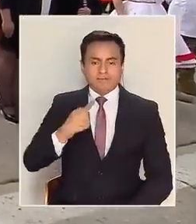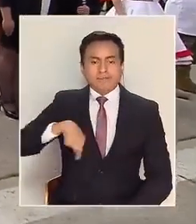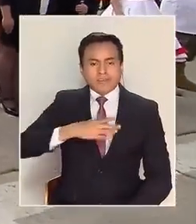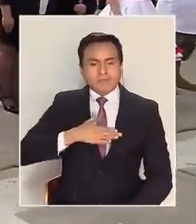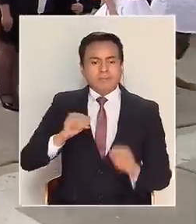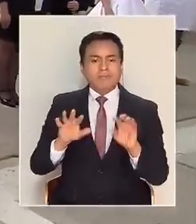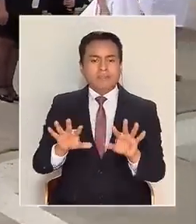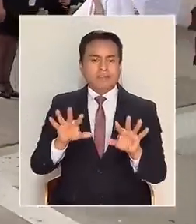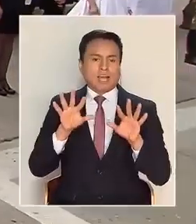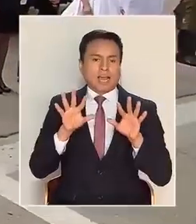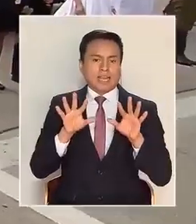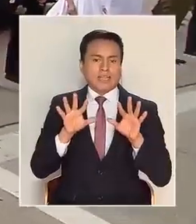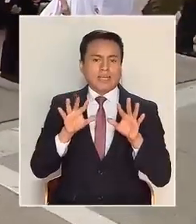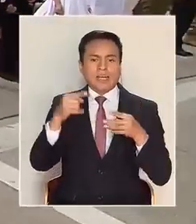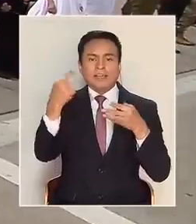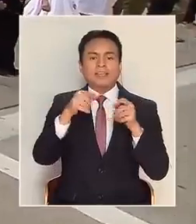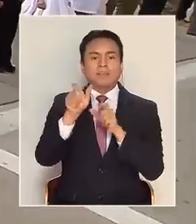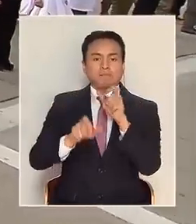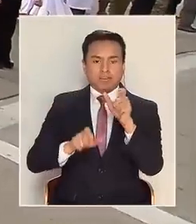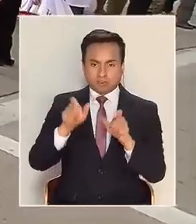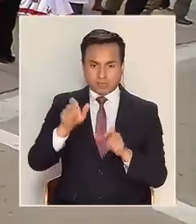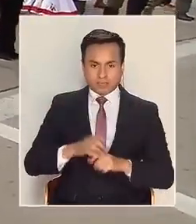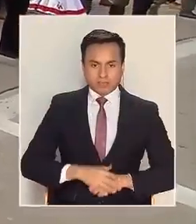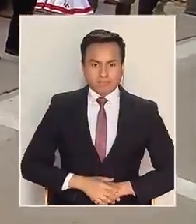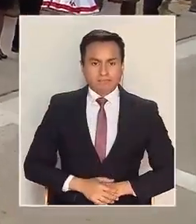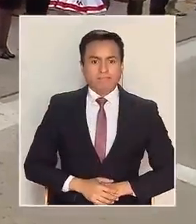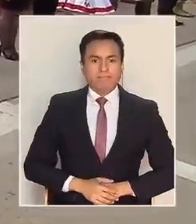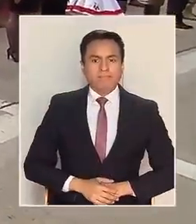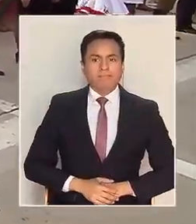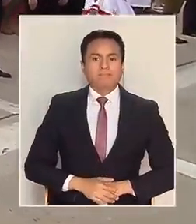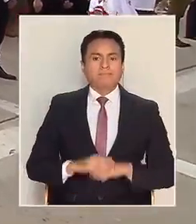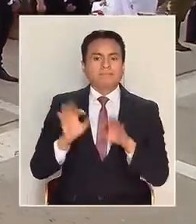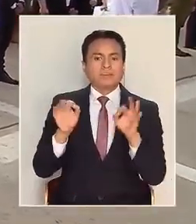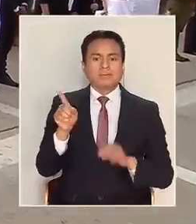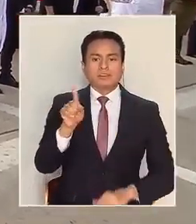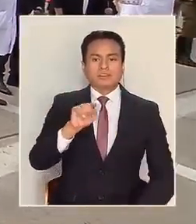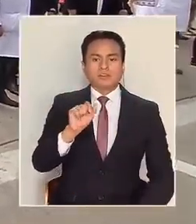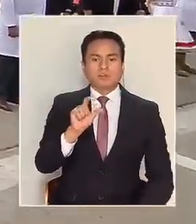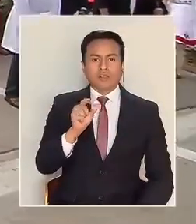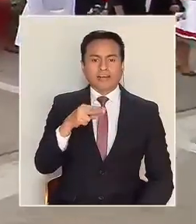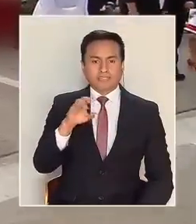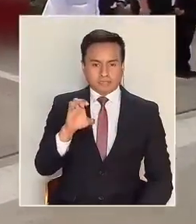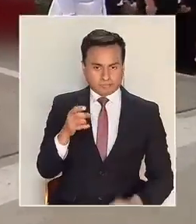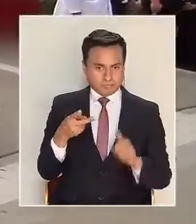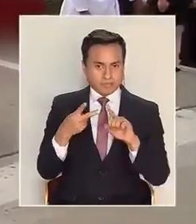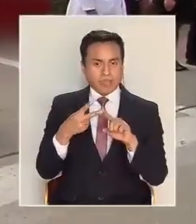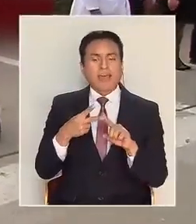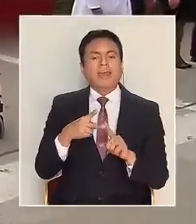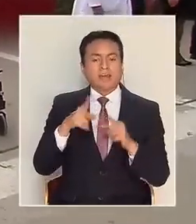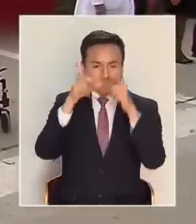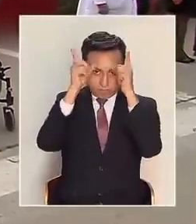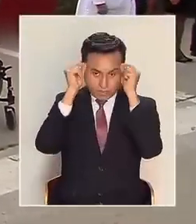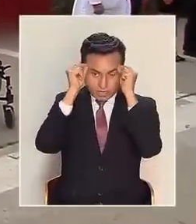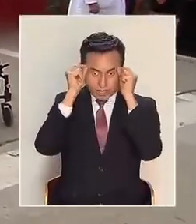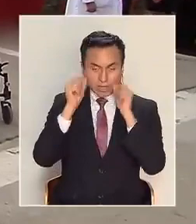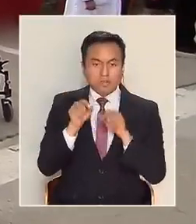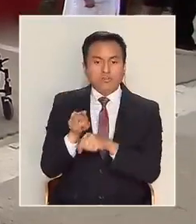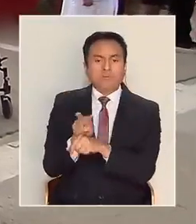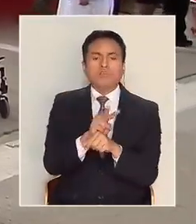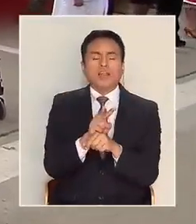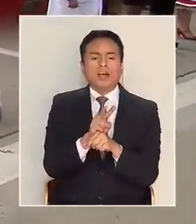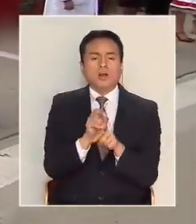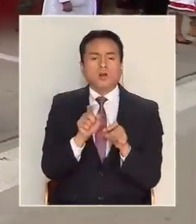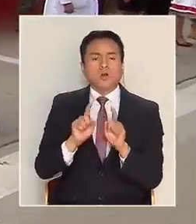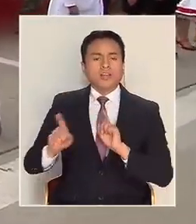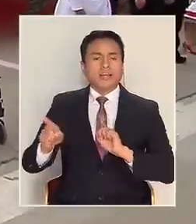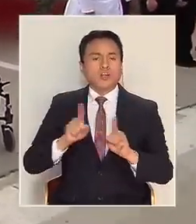queremos destacar a las siguientes personas. Señora Solange Rivas Correa, enfermera, supervisora